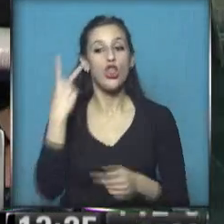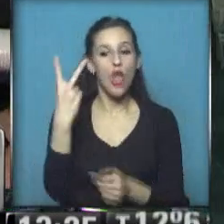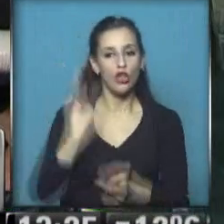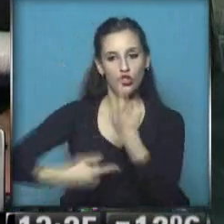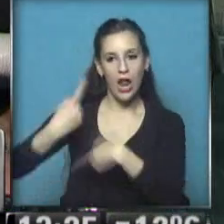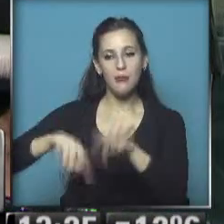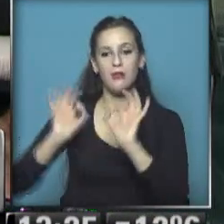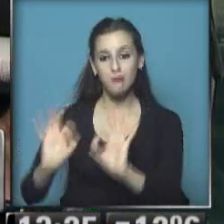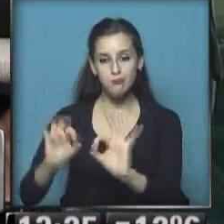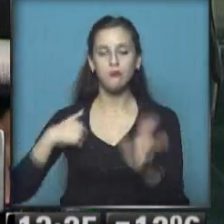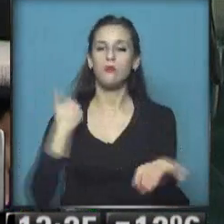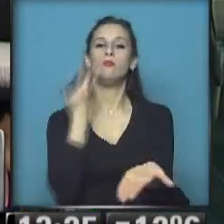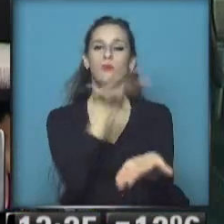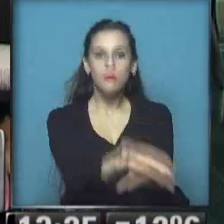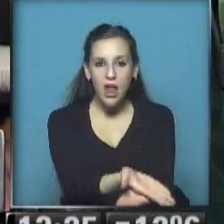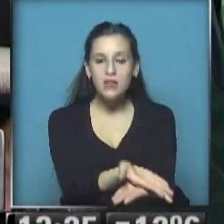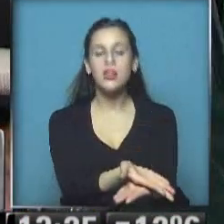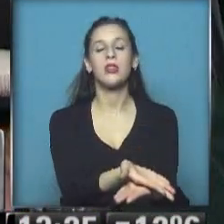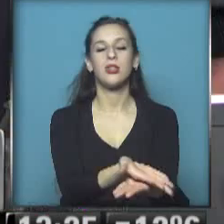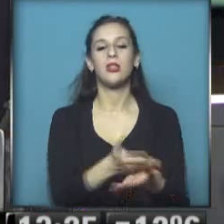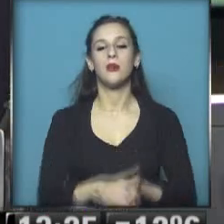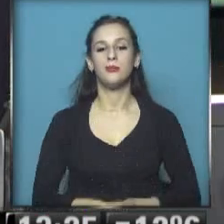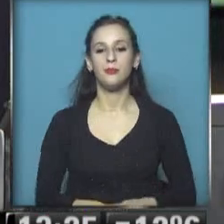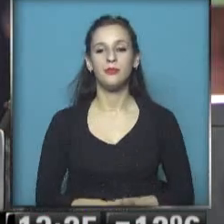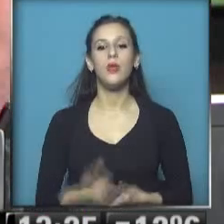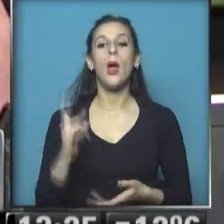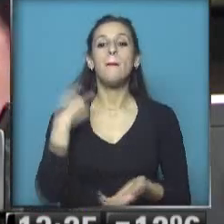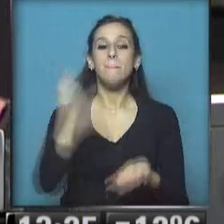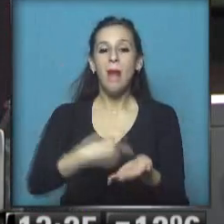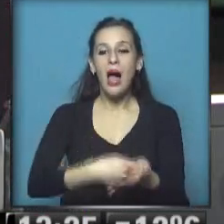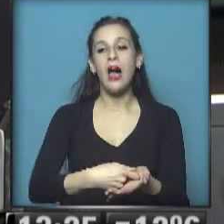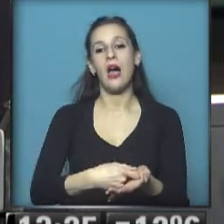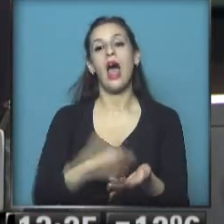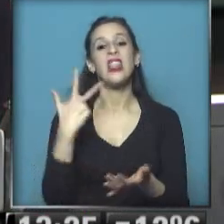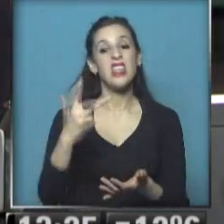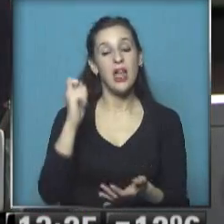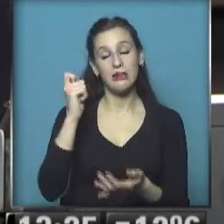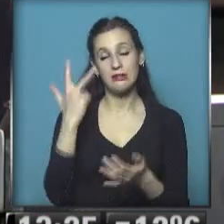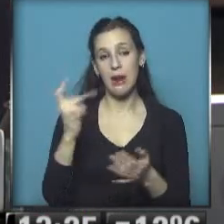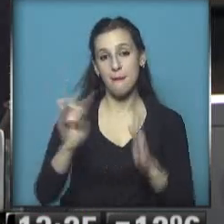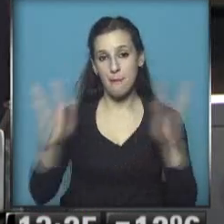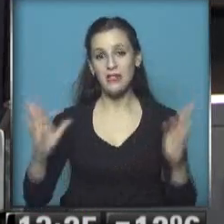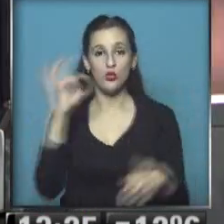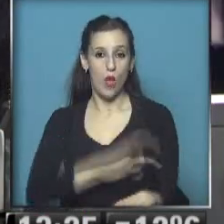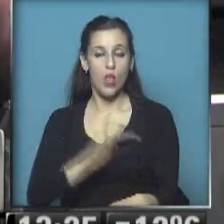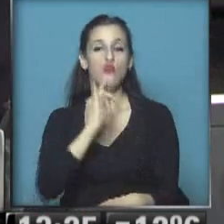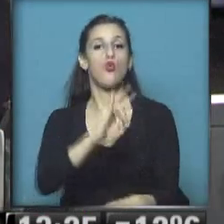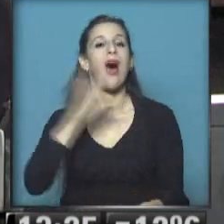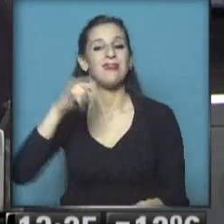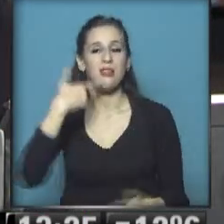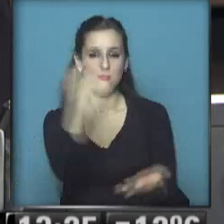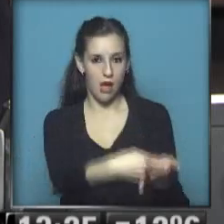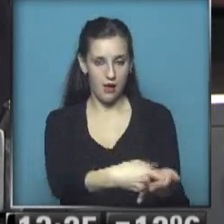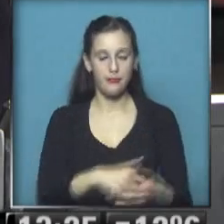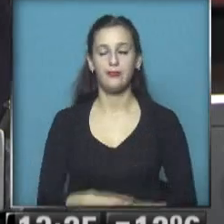maternidad con motivo de la licencia legal en su empleo pagamos lo que la maternidad tres meses el sueldo lo paga lances en el caso de